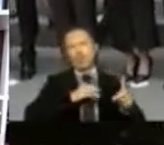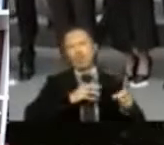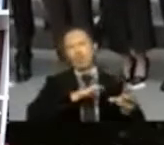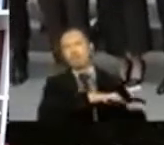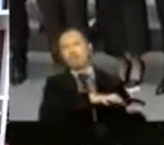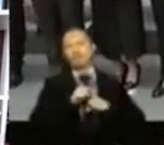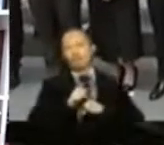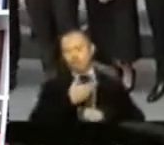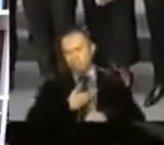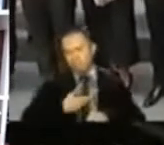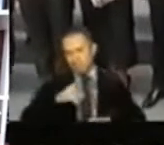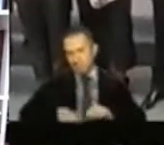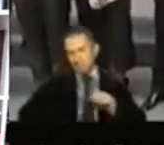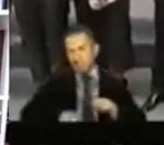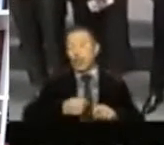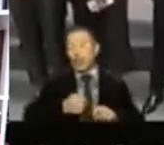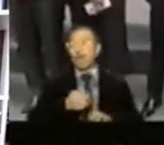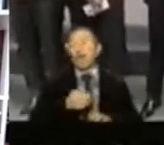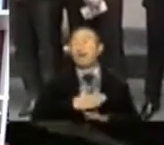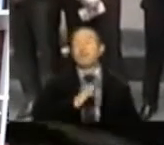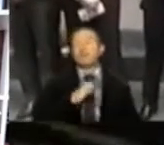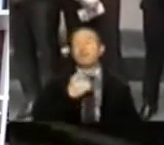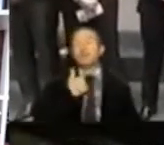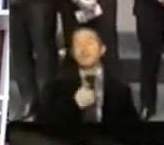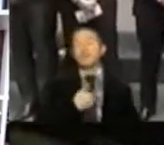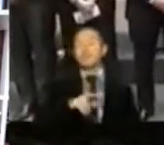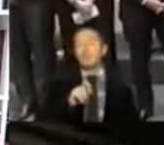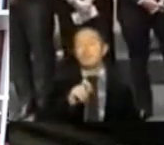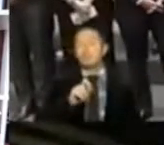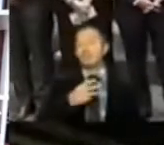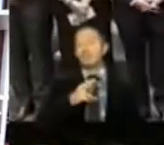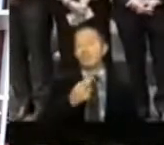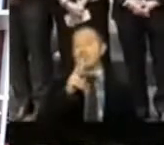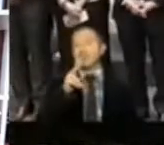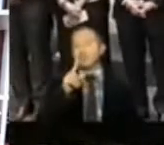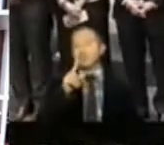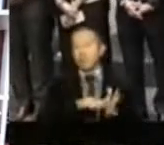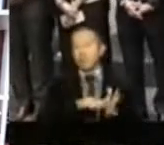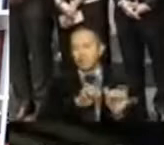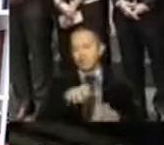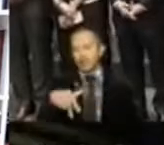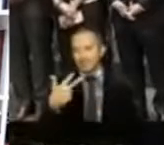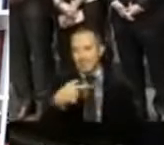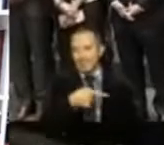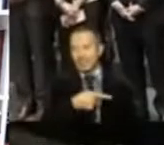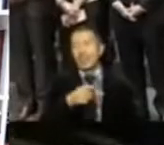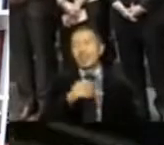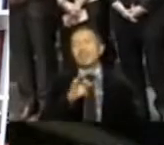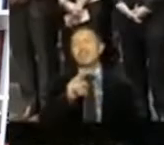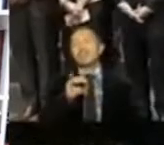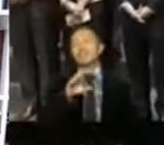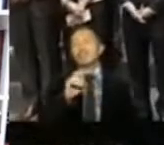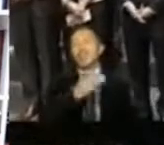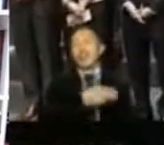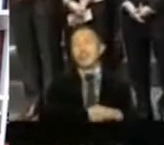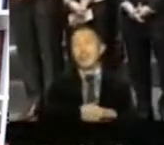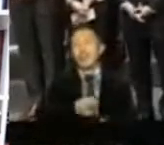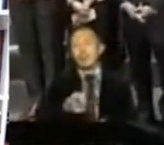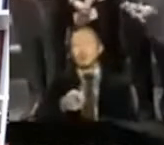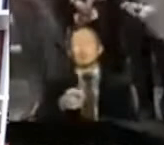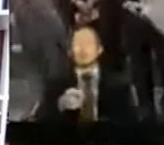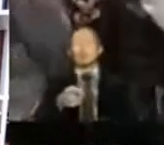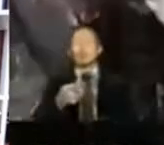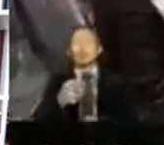está combatiendo el huachicol y se están haciendo grandes esfuerzos por acabar con los contratos leoninos que estaban